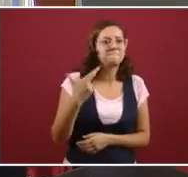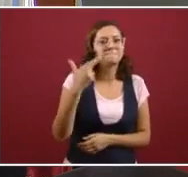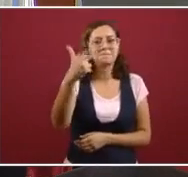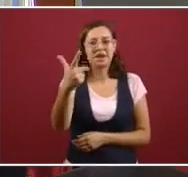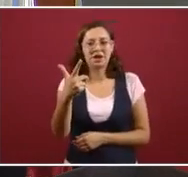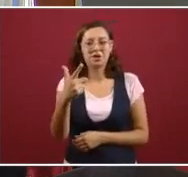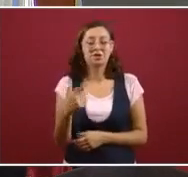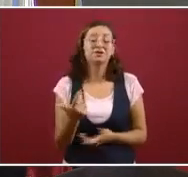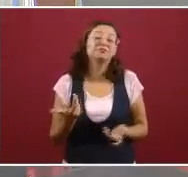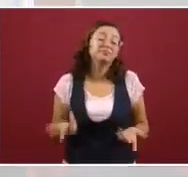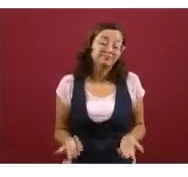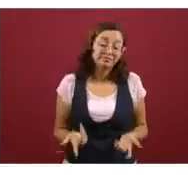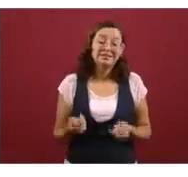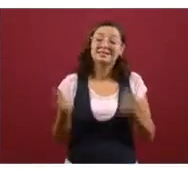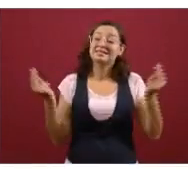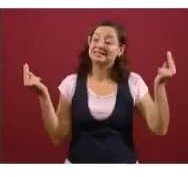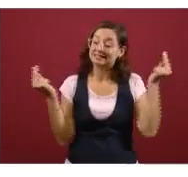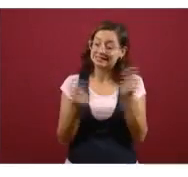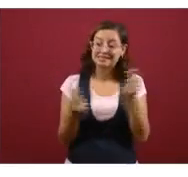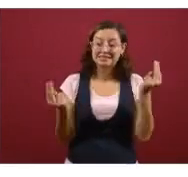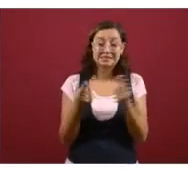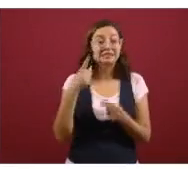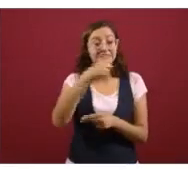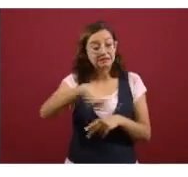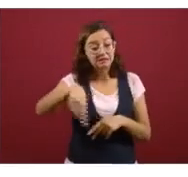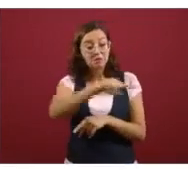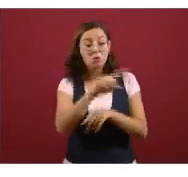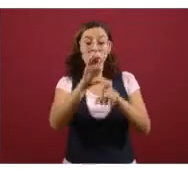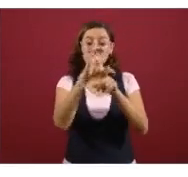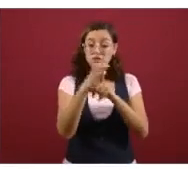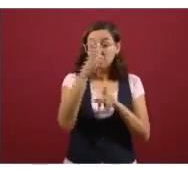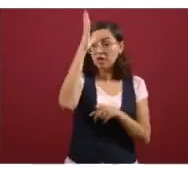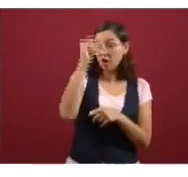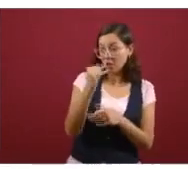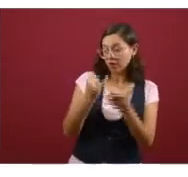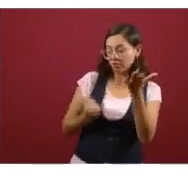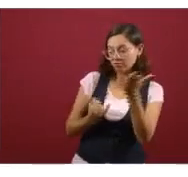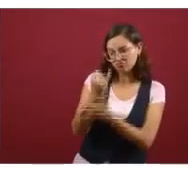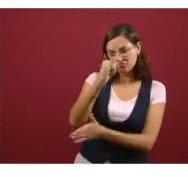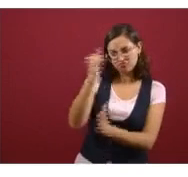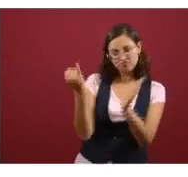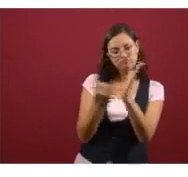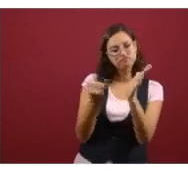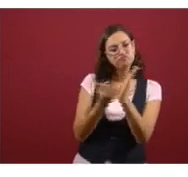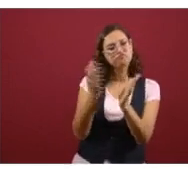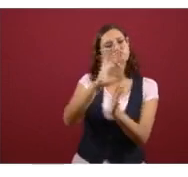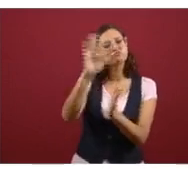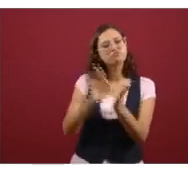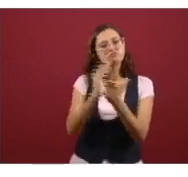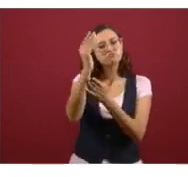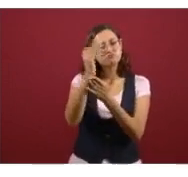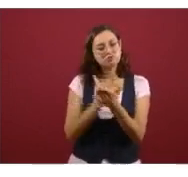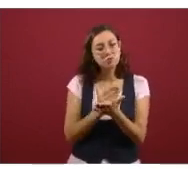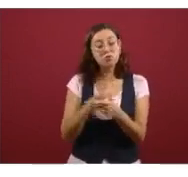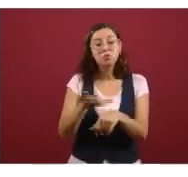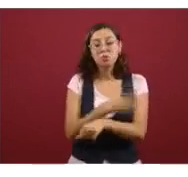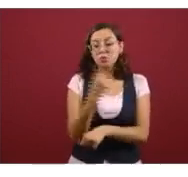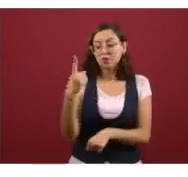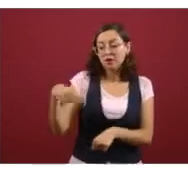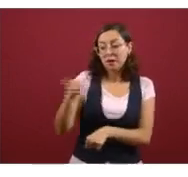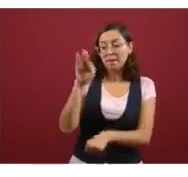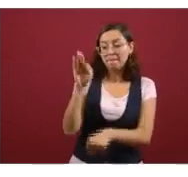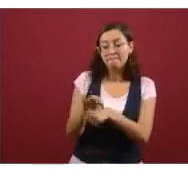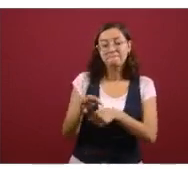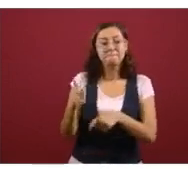se traduce necesariamente en un aumento de las pensiones de los trabajadores. Eso es un tema muy importante para nosotros, es